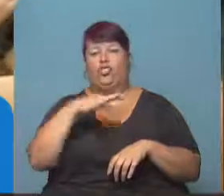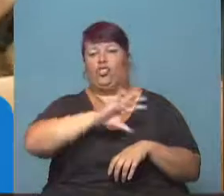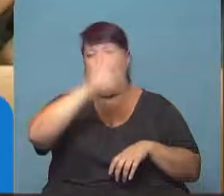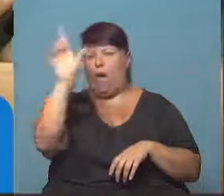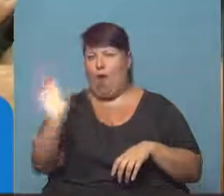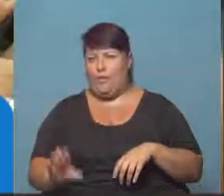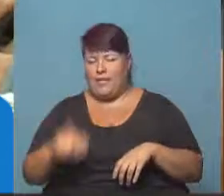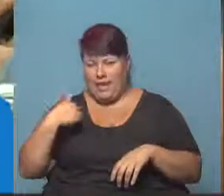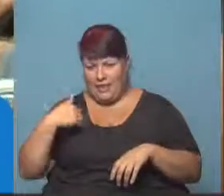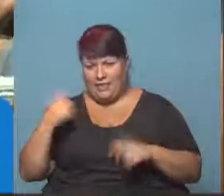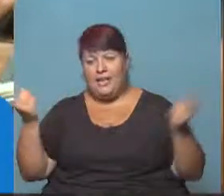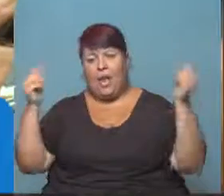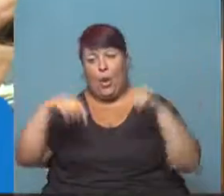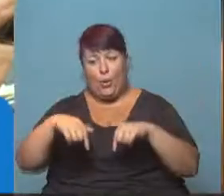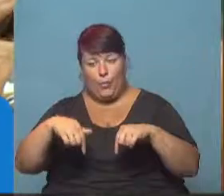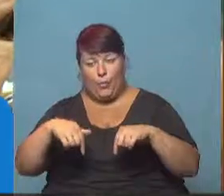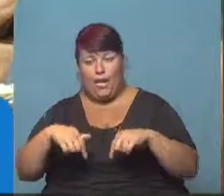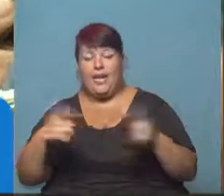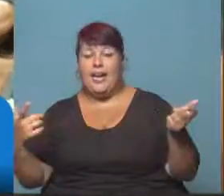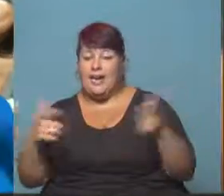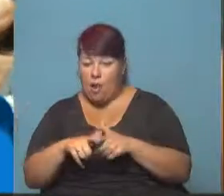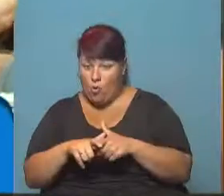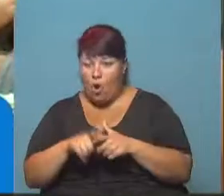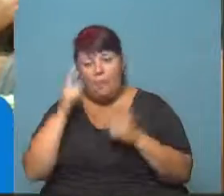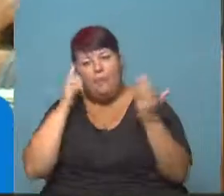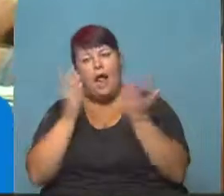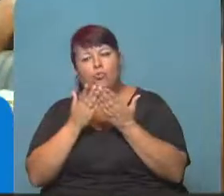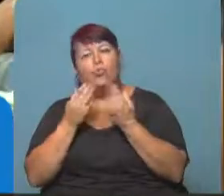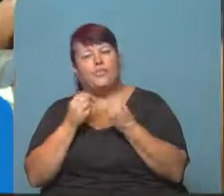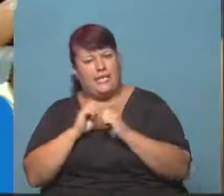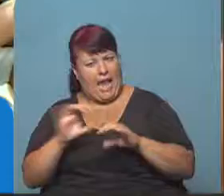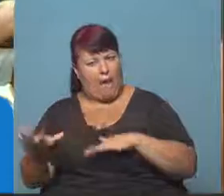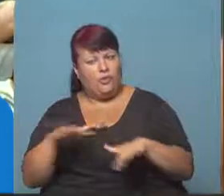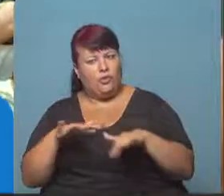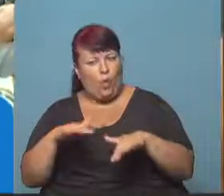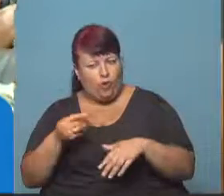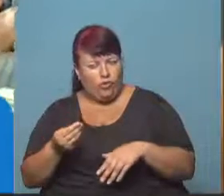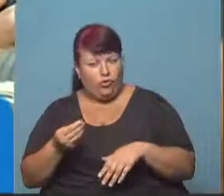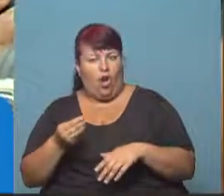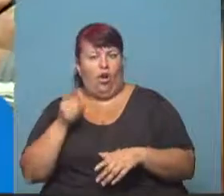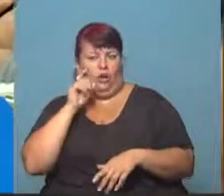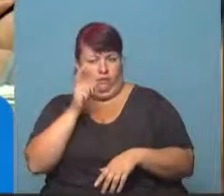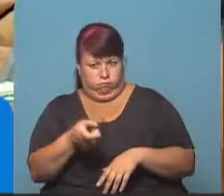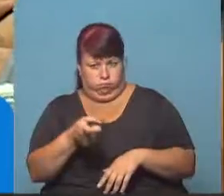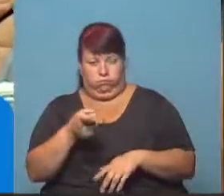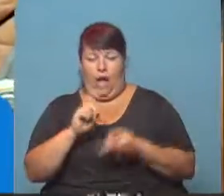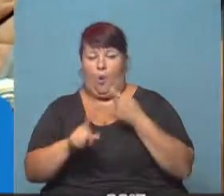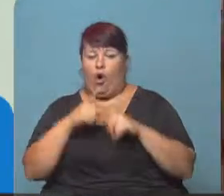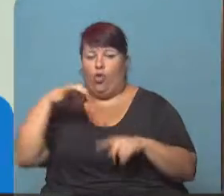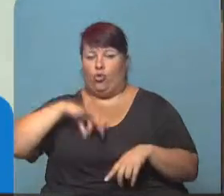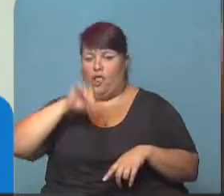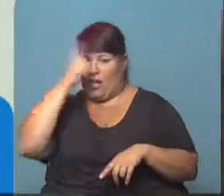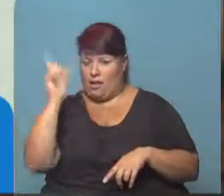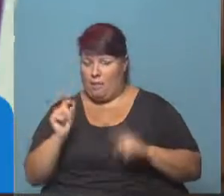provincias argentinas que han venido a esta reunión para analizar la grave situación de violación de la paritaria